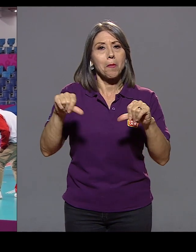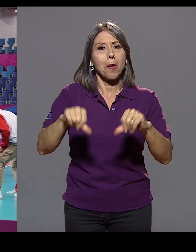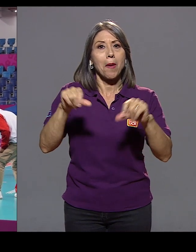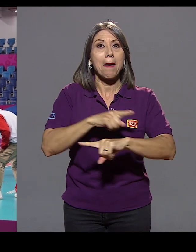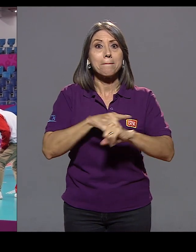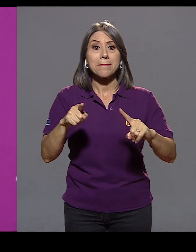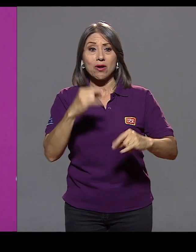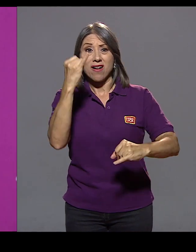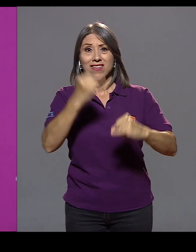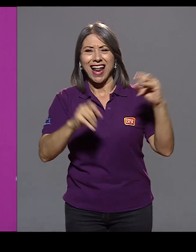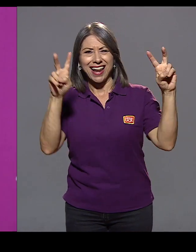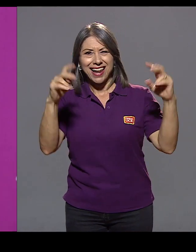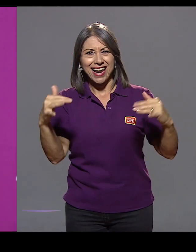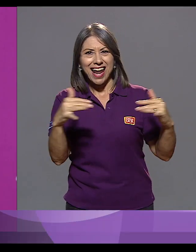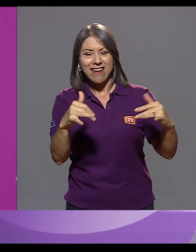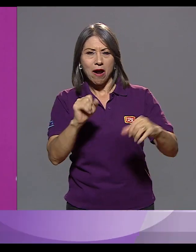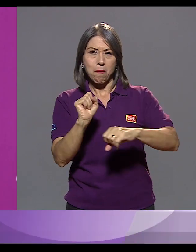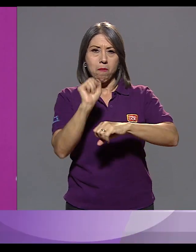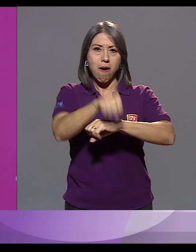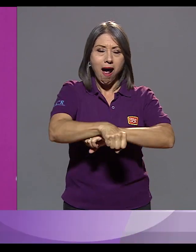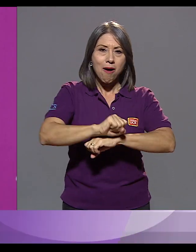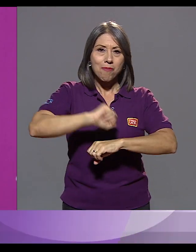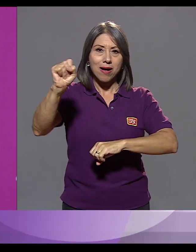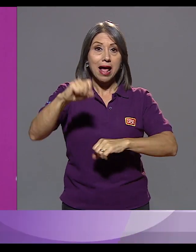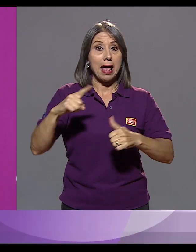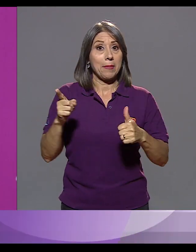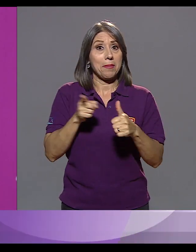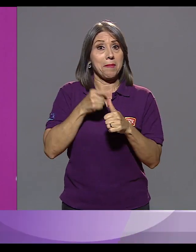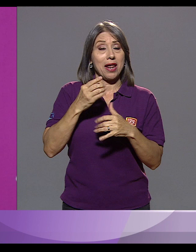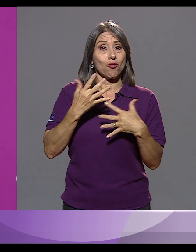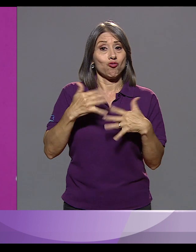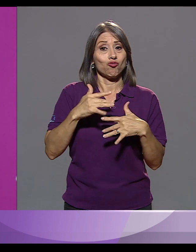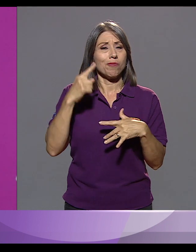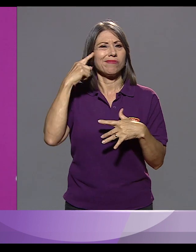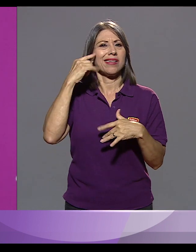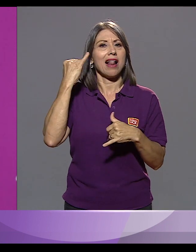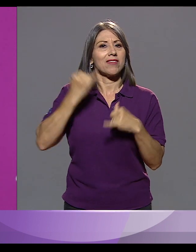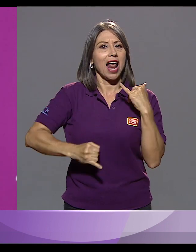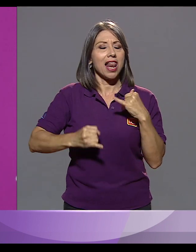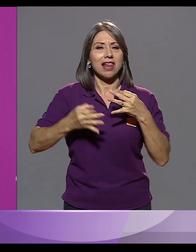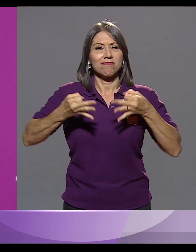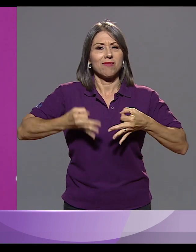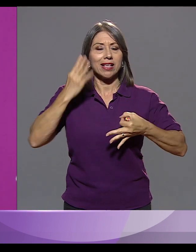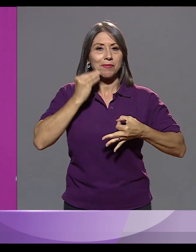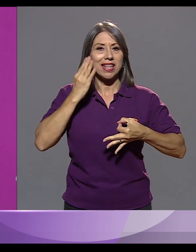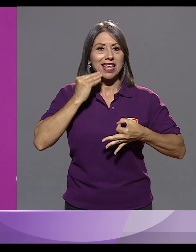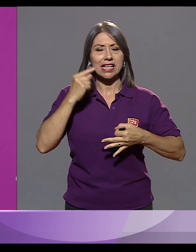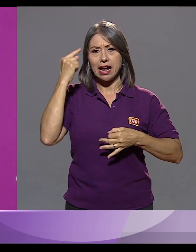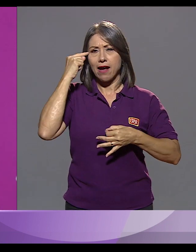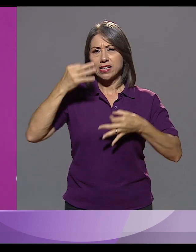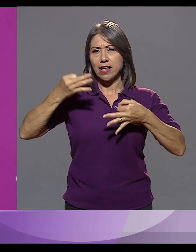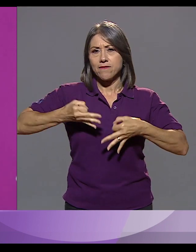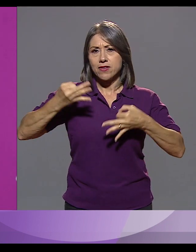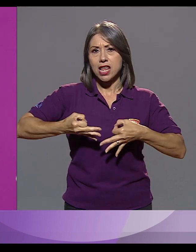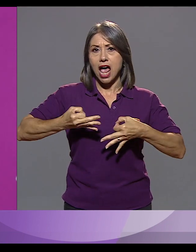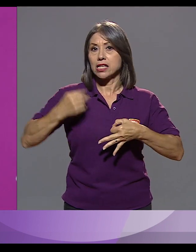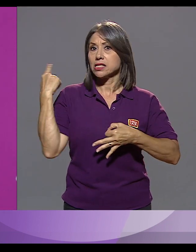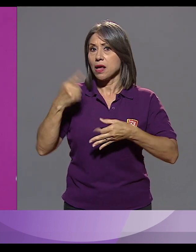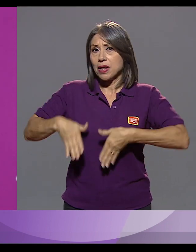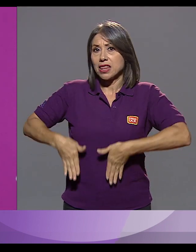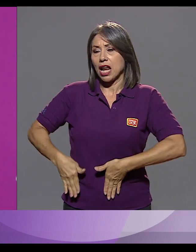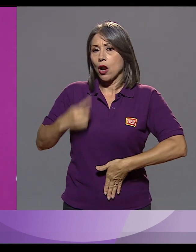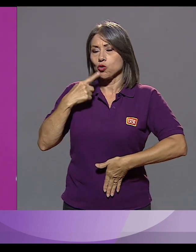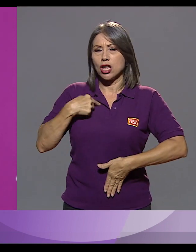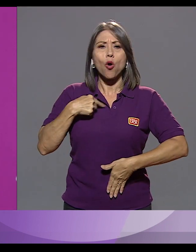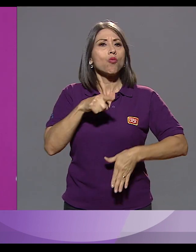guerra. Al final lo que cuenta es la experiencia y cabeza fría. Siempre el entrenador nos dijo, cabeza fría, estén tranquilos, jueguen lo